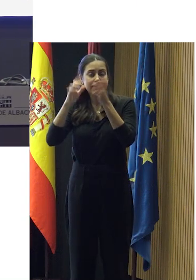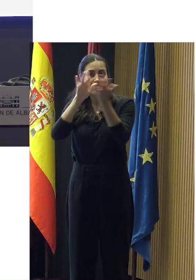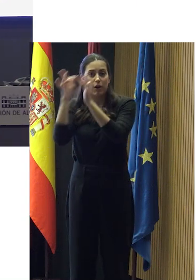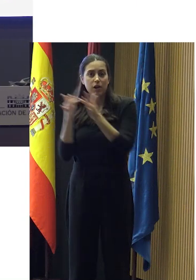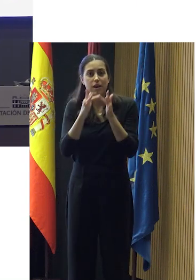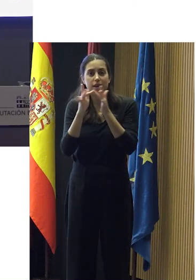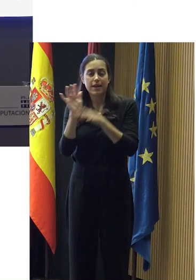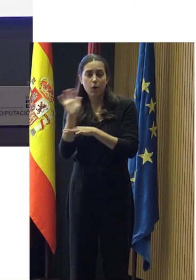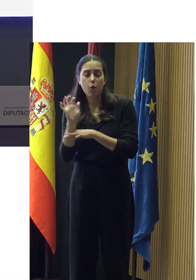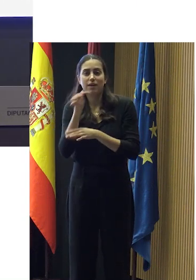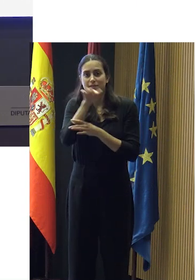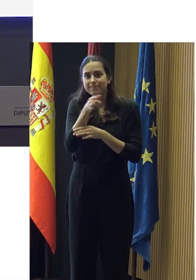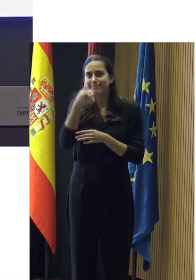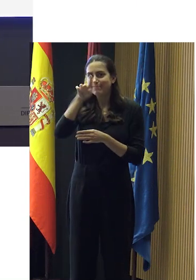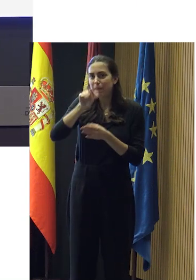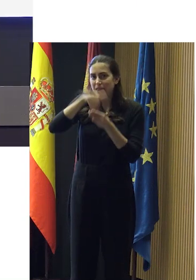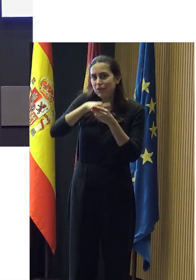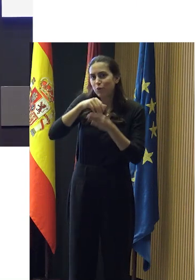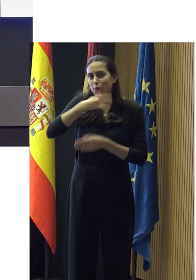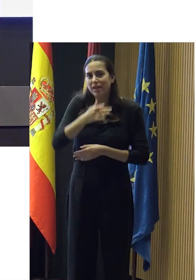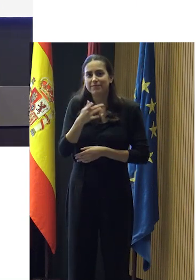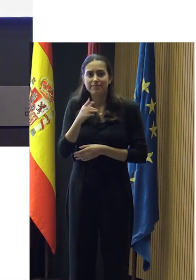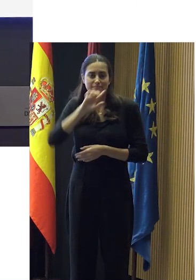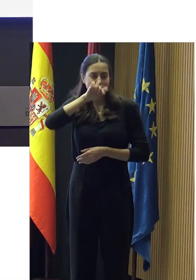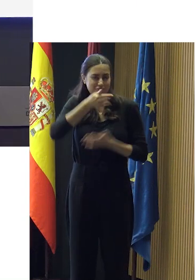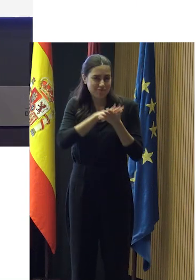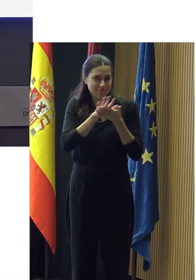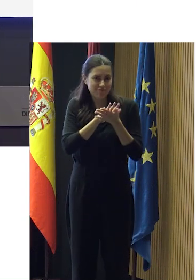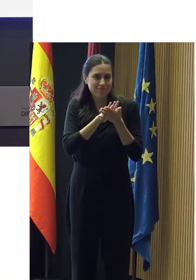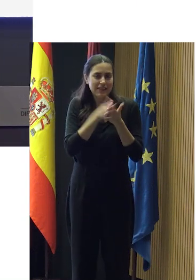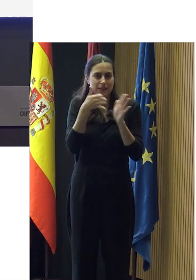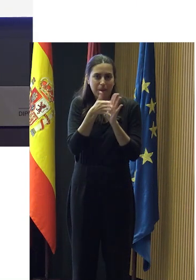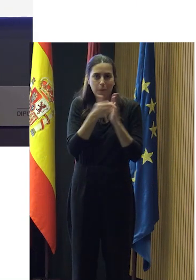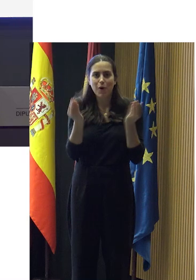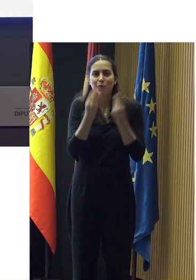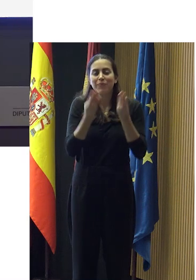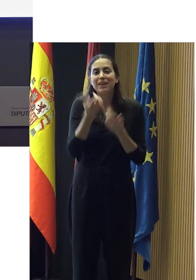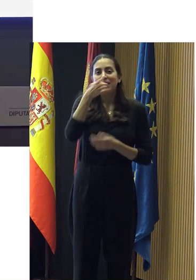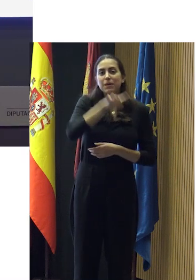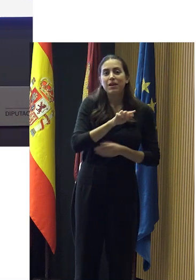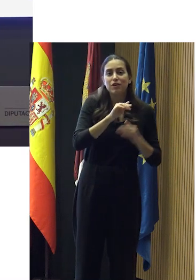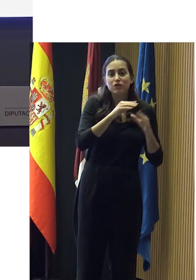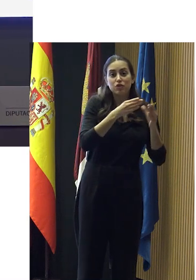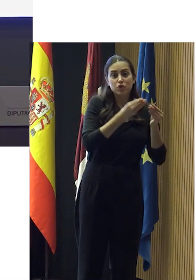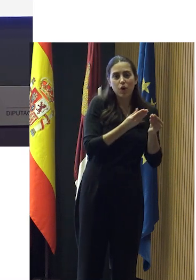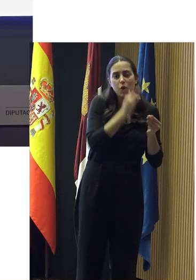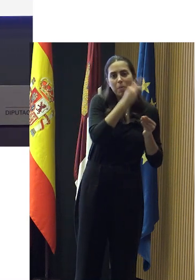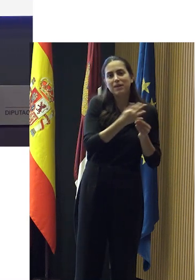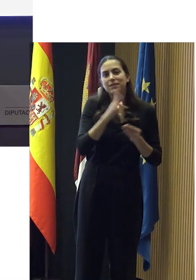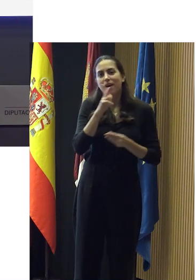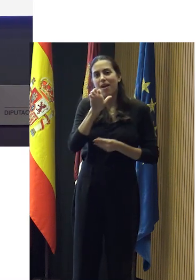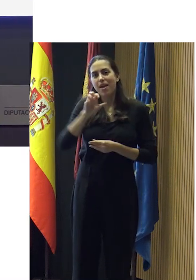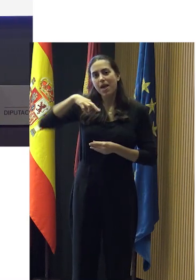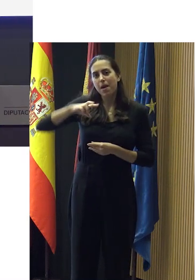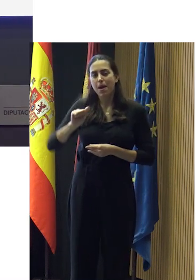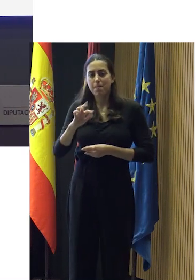provocarían todos los tumores cerebrales, que luego hablaré de ellos posteriormente. Y aparte de esos tumores sólidos, también hay tumores hematológicos o